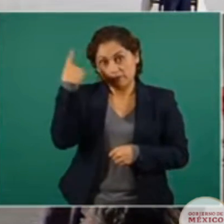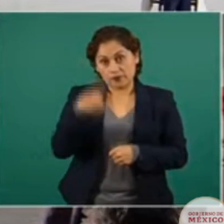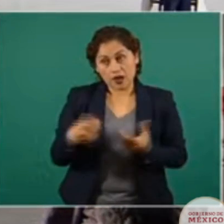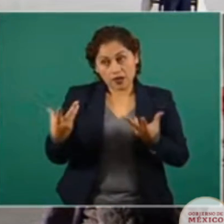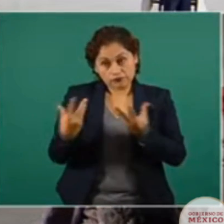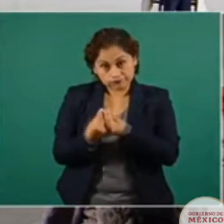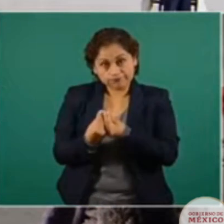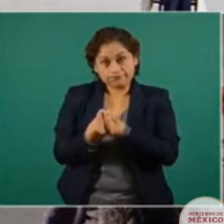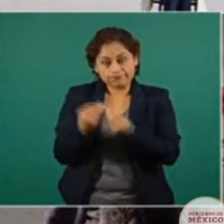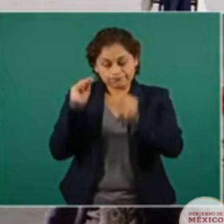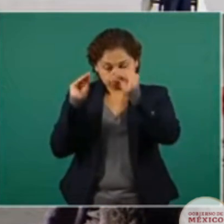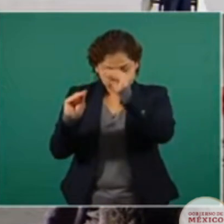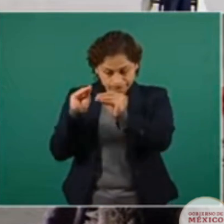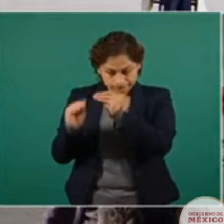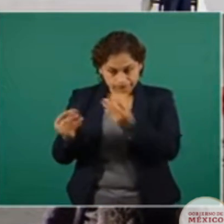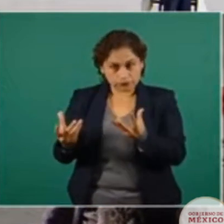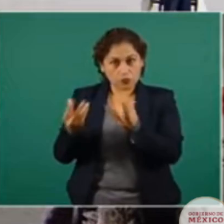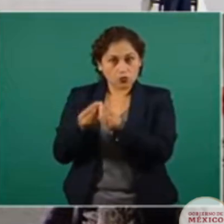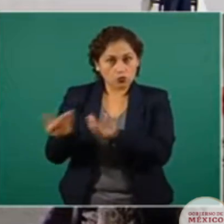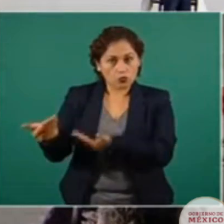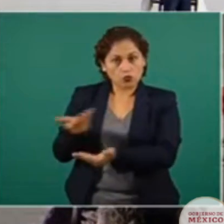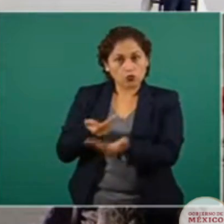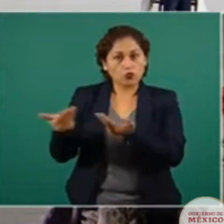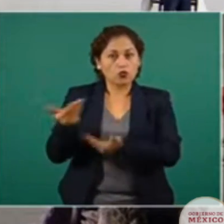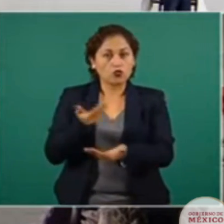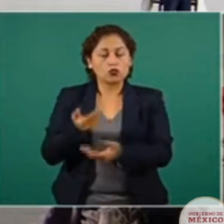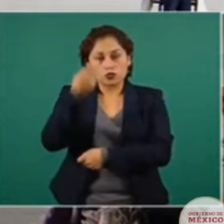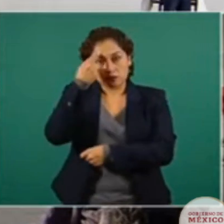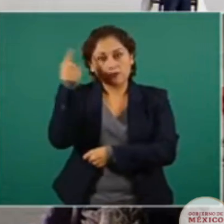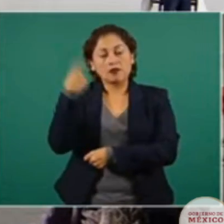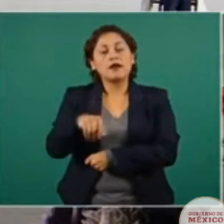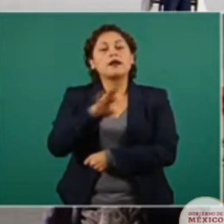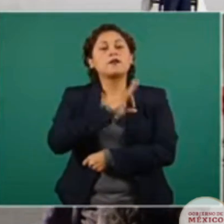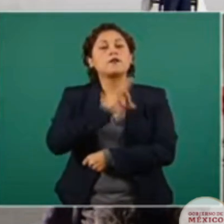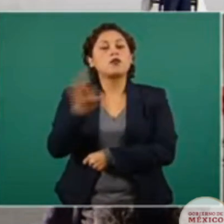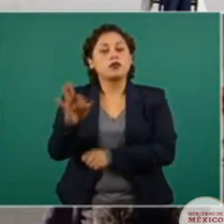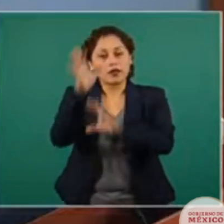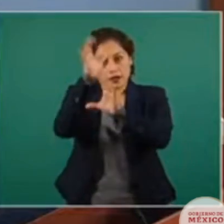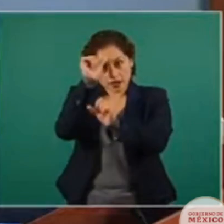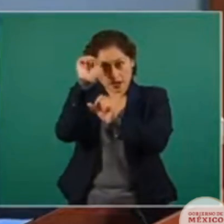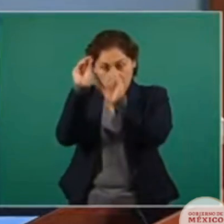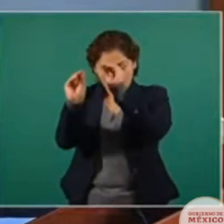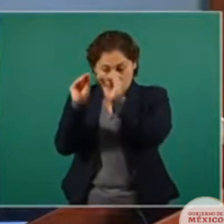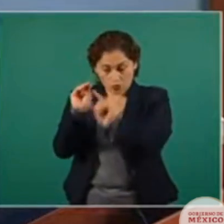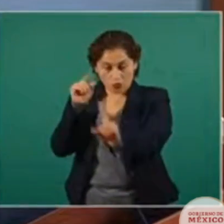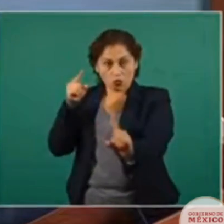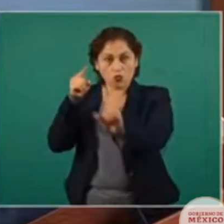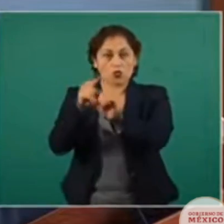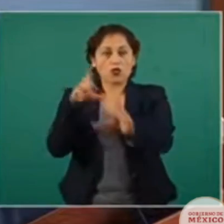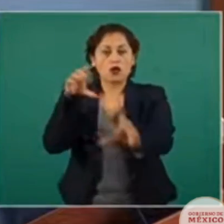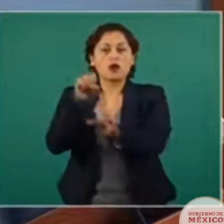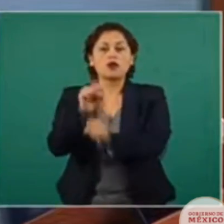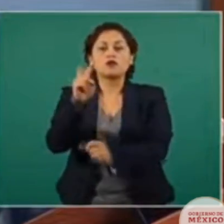forma bilateral en una hoja de ruta para lograr el objetivo de realizar en el 2021 una